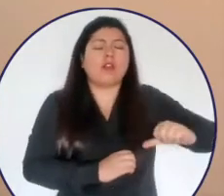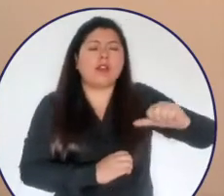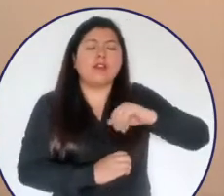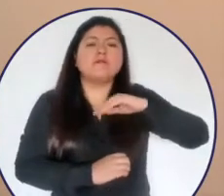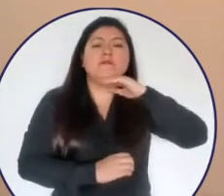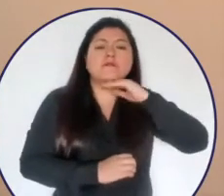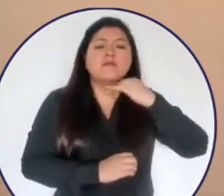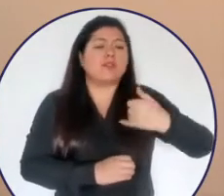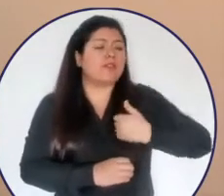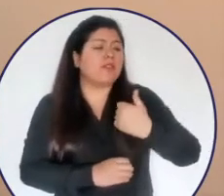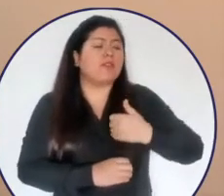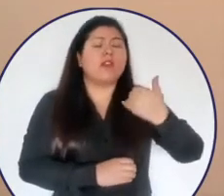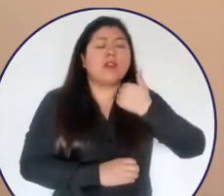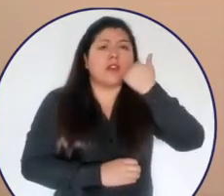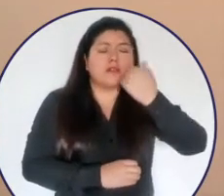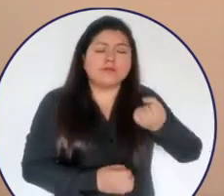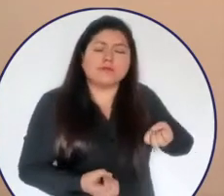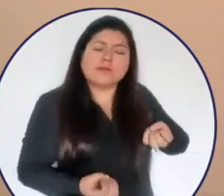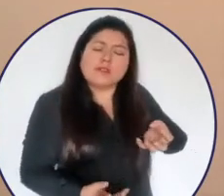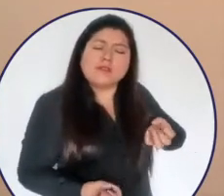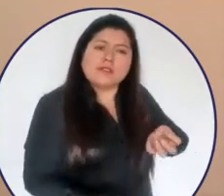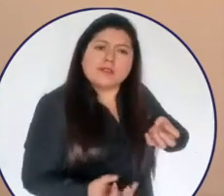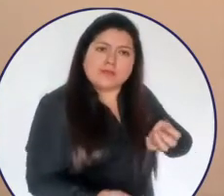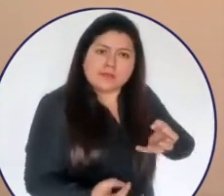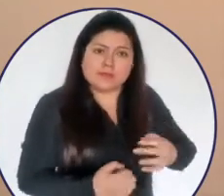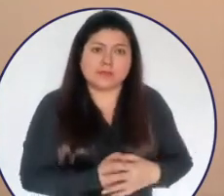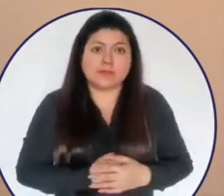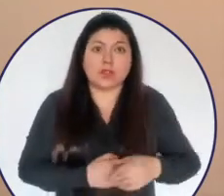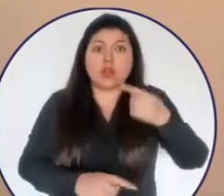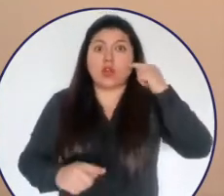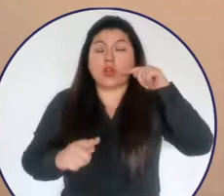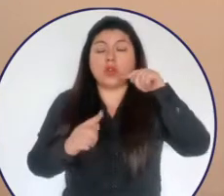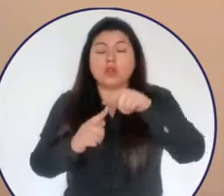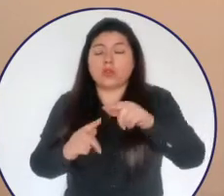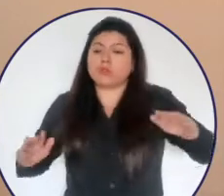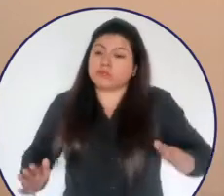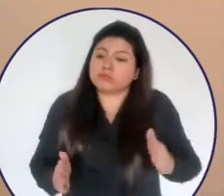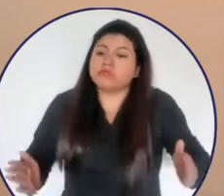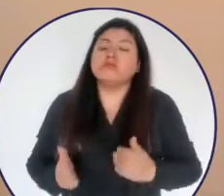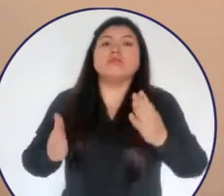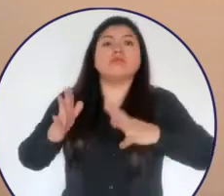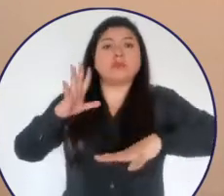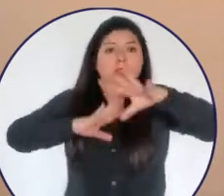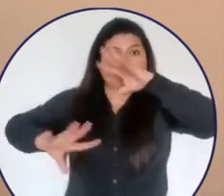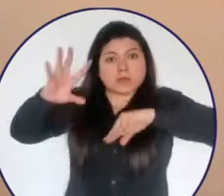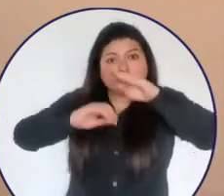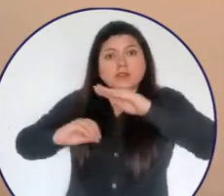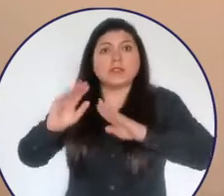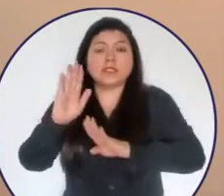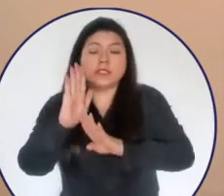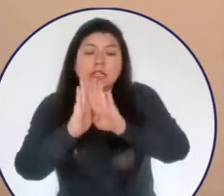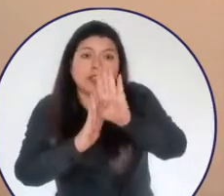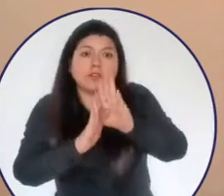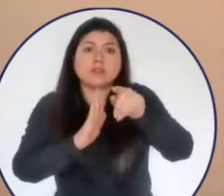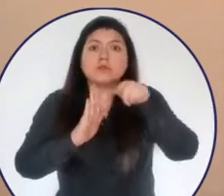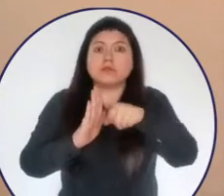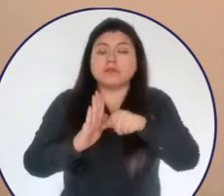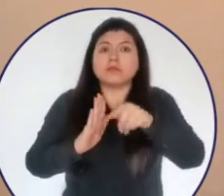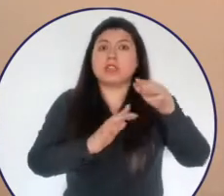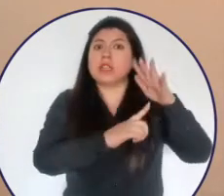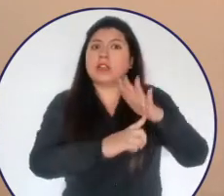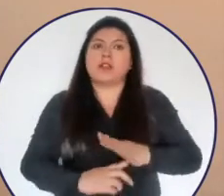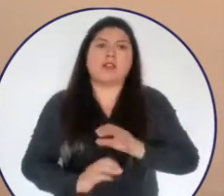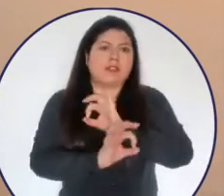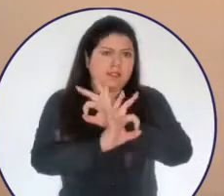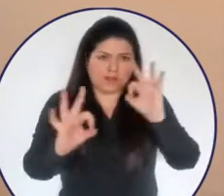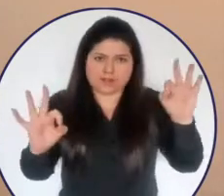niñas, adolescentes, jóvenes y adultos. Su propósito es promover el desarrollo y el aprendizaje sin